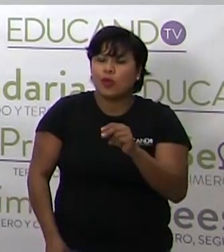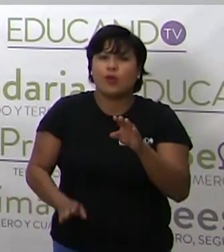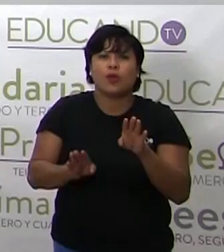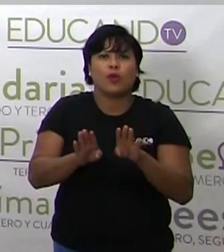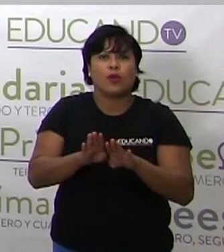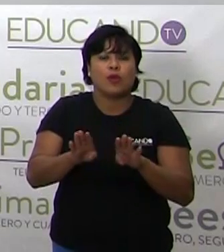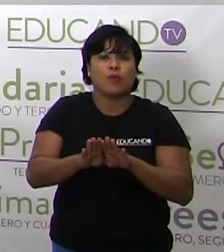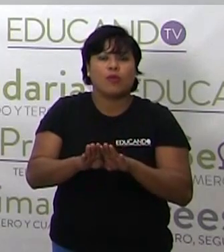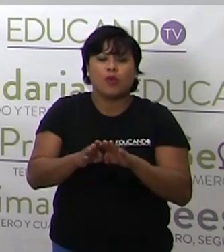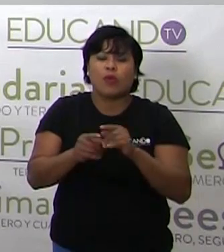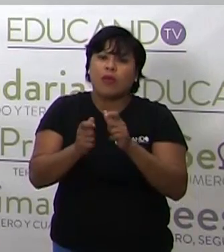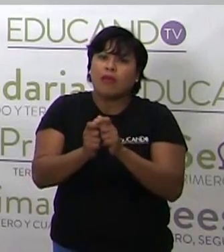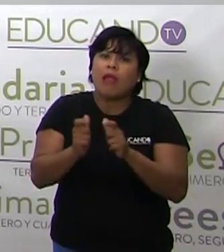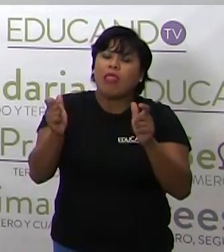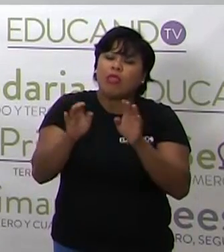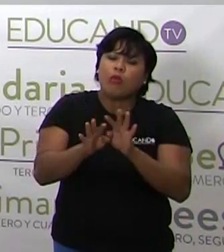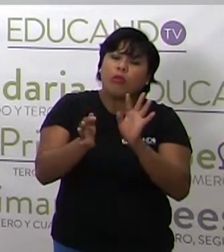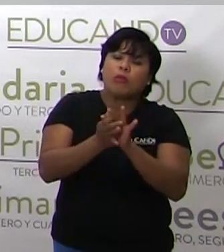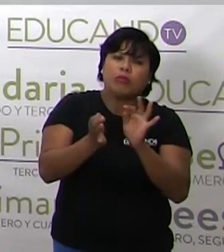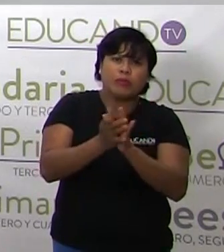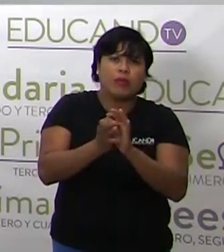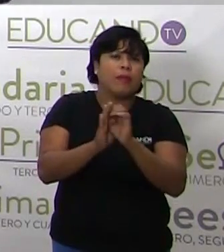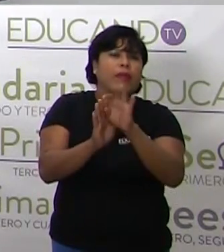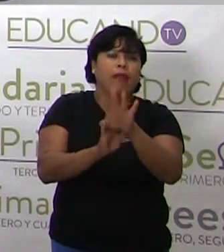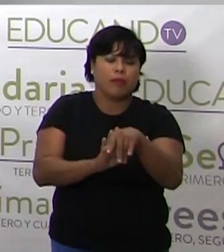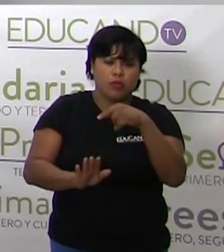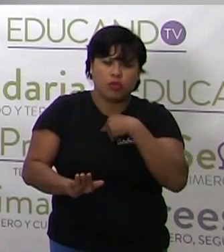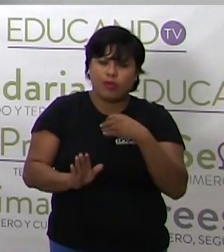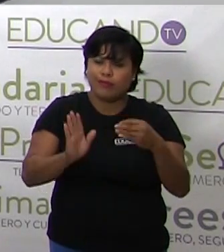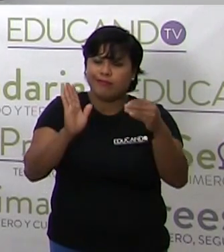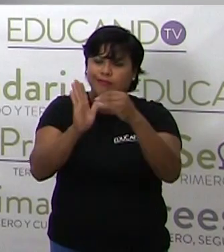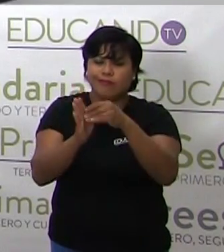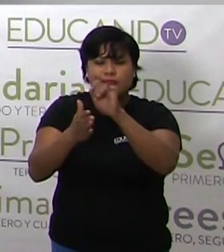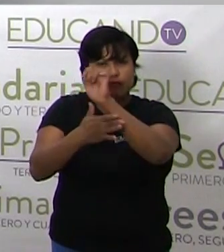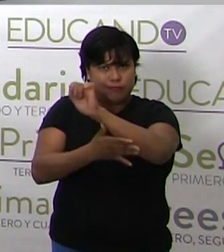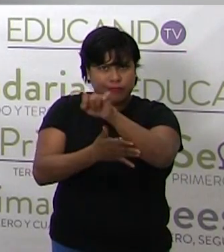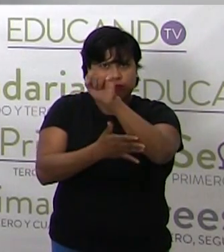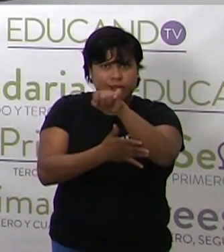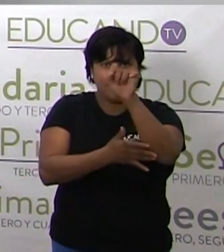manera explícita. Por ejemplo, si yo pongo,